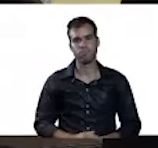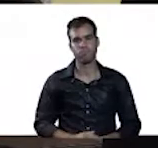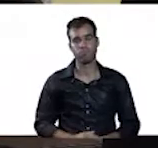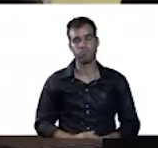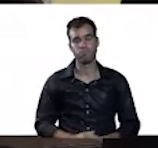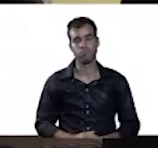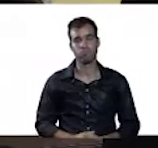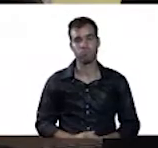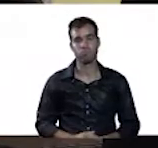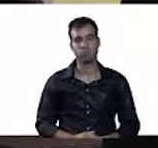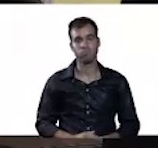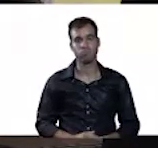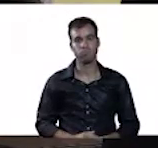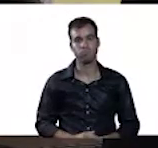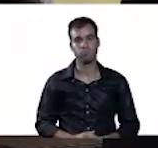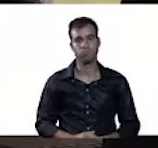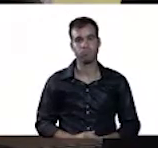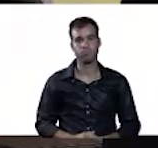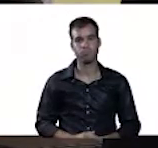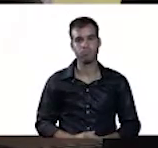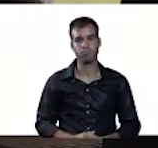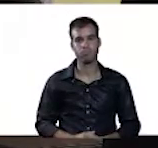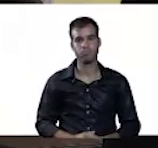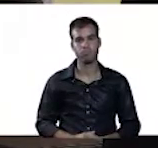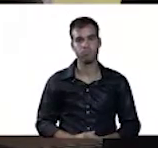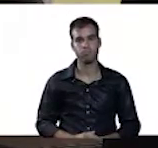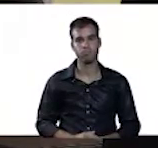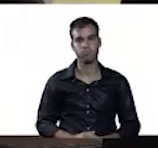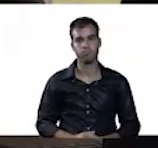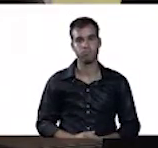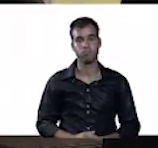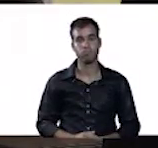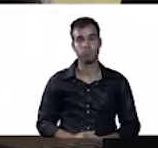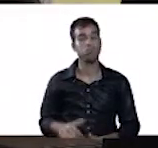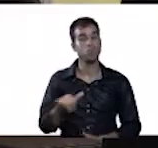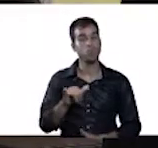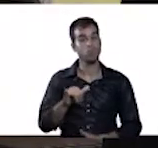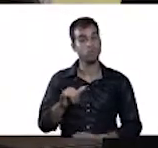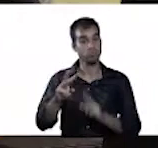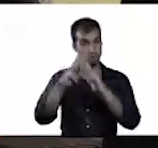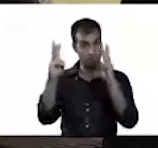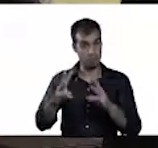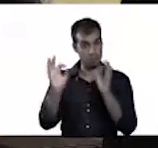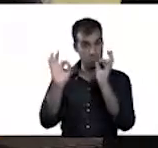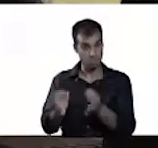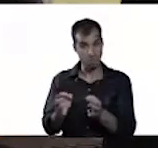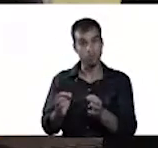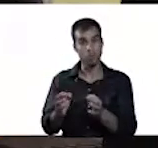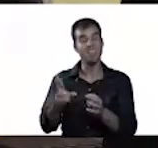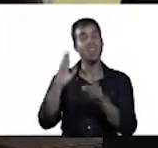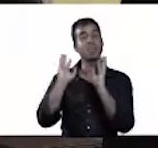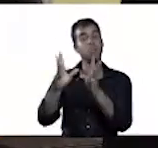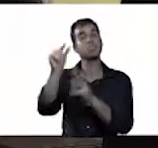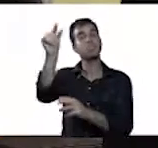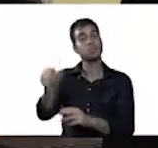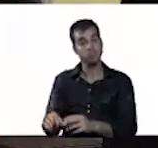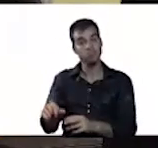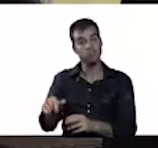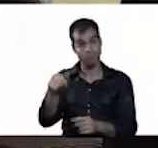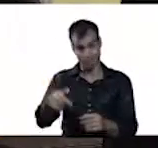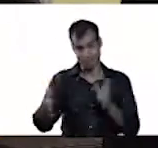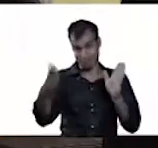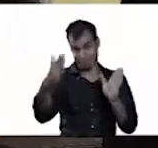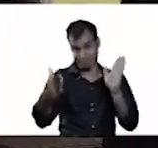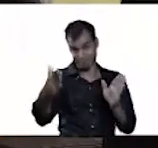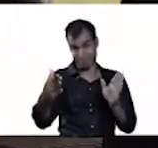Igualmente, pueden acceder al servicio de repasador virtual que en este periodo se va a ofertar de